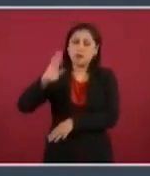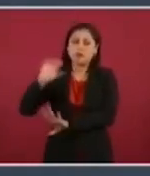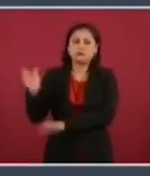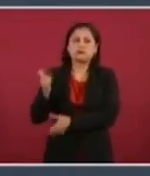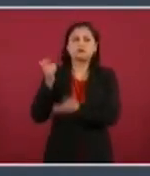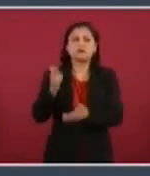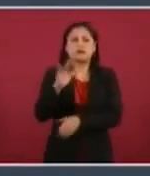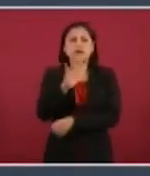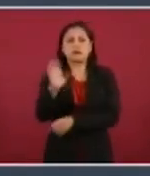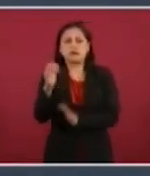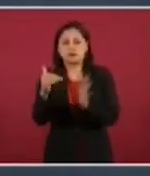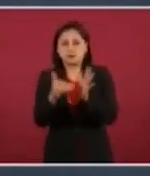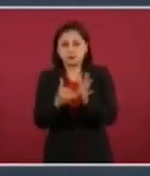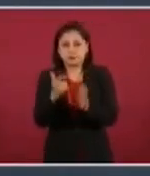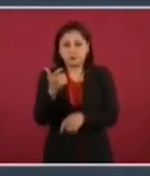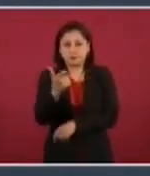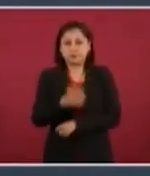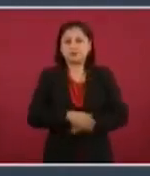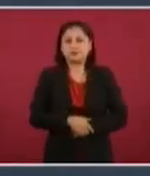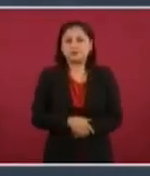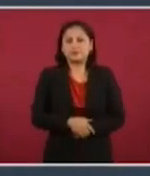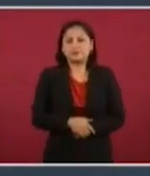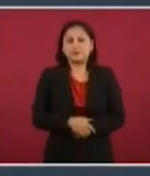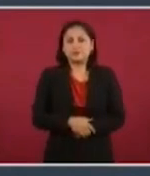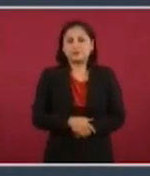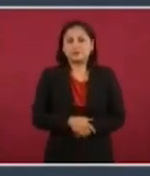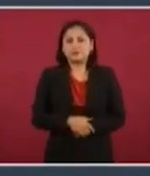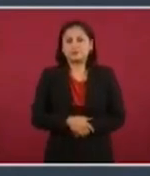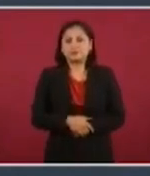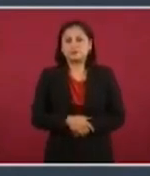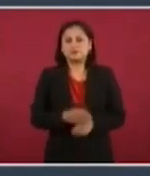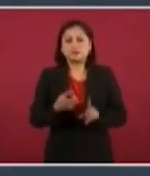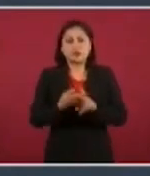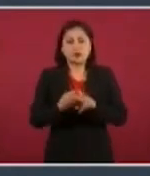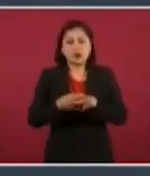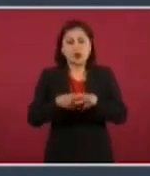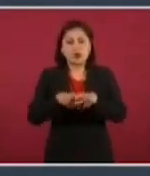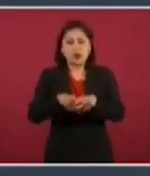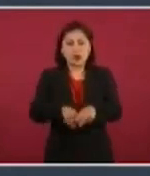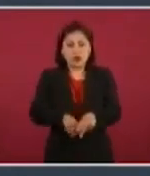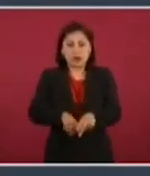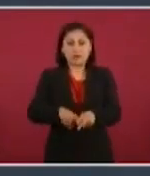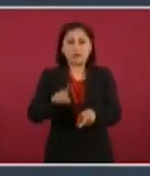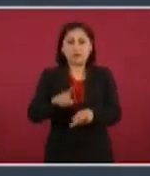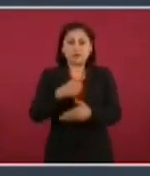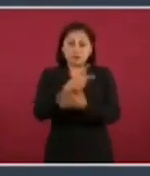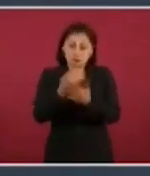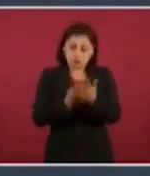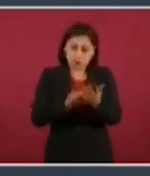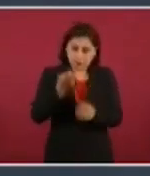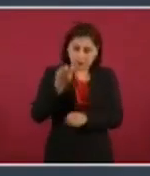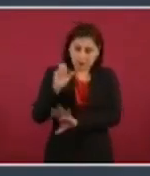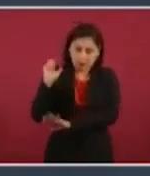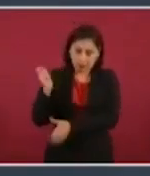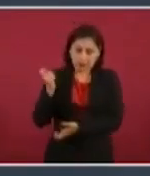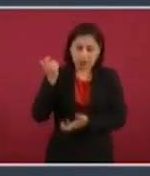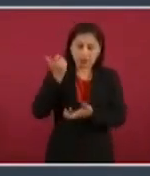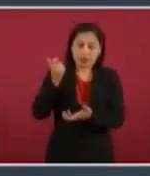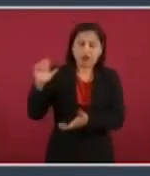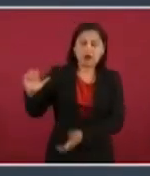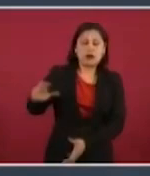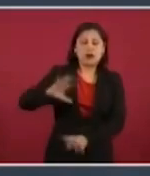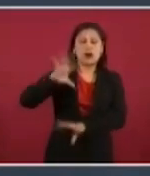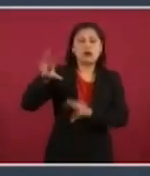mil pesos. El presupuesto inicial para este programa es de 21